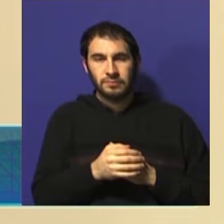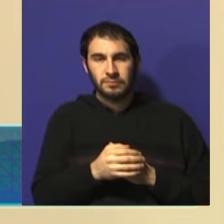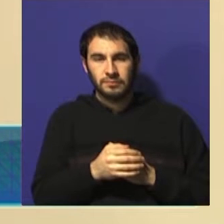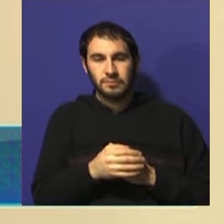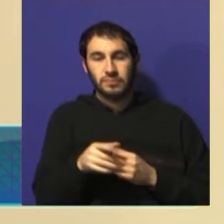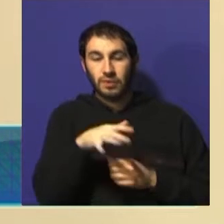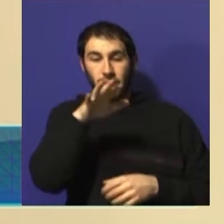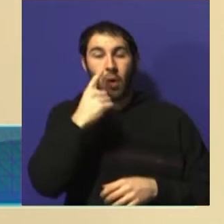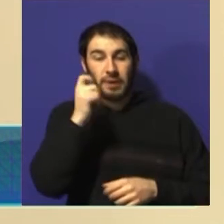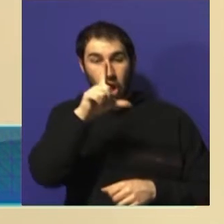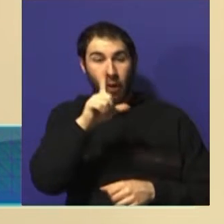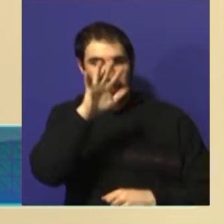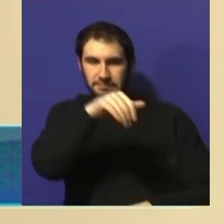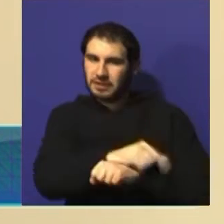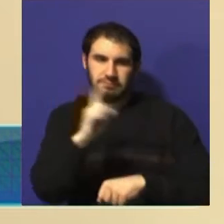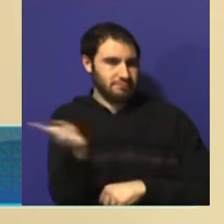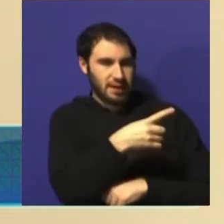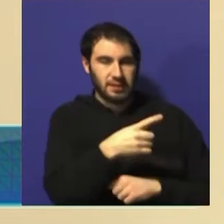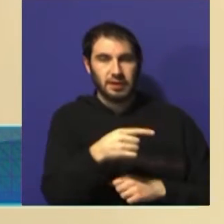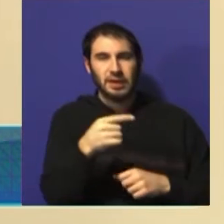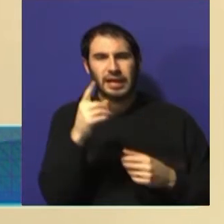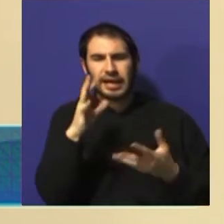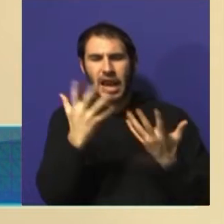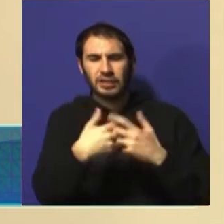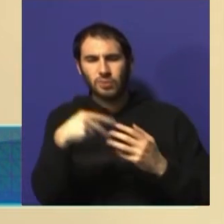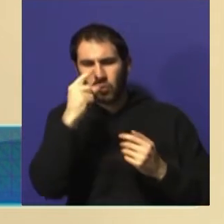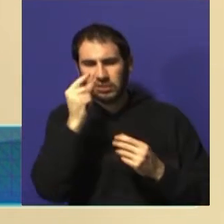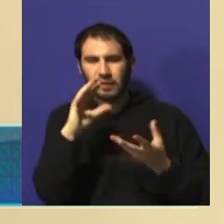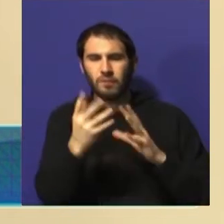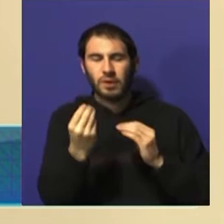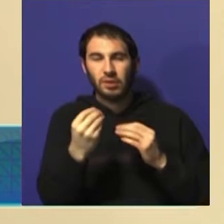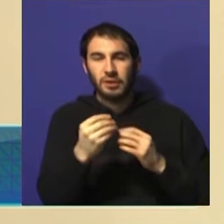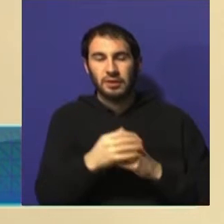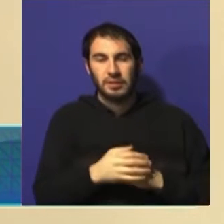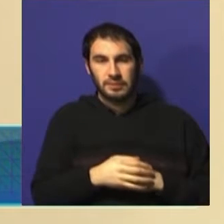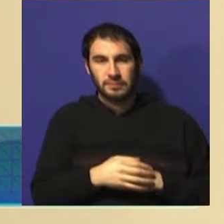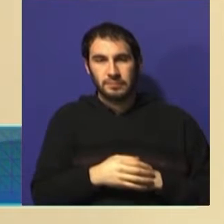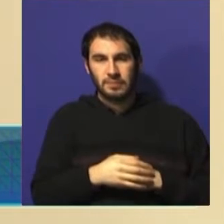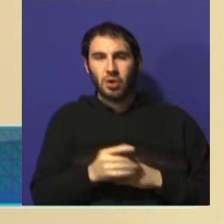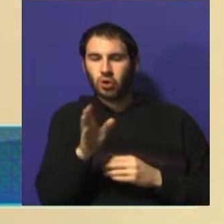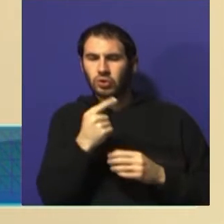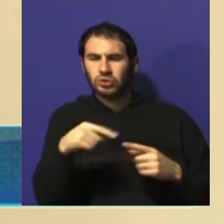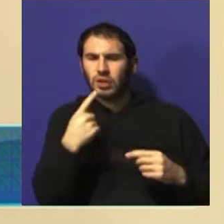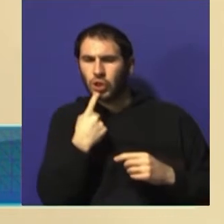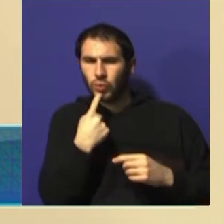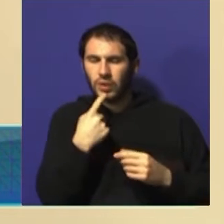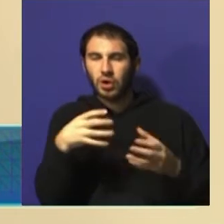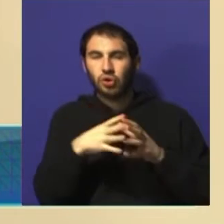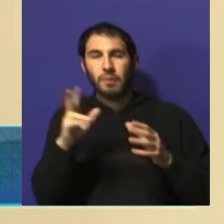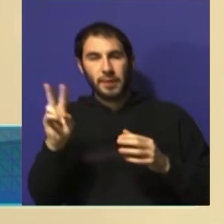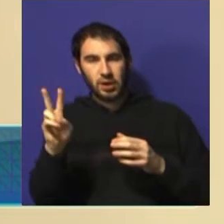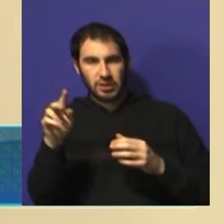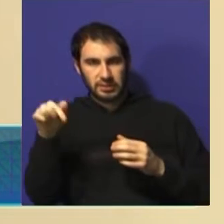conocida la detención de López. El entramado político está vinculado directamente con lo que sospechan desde el Frente para la